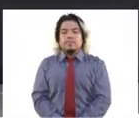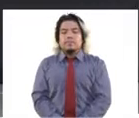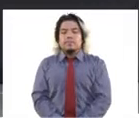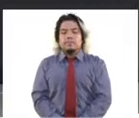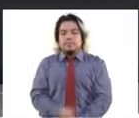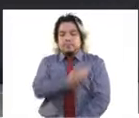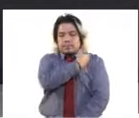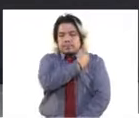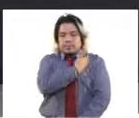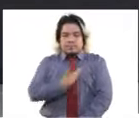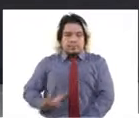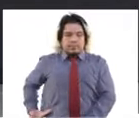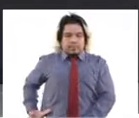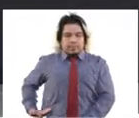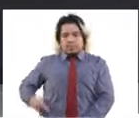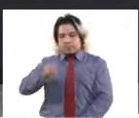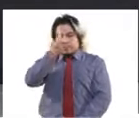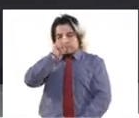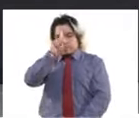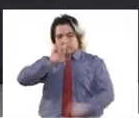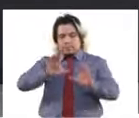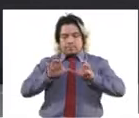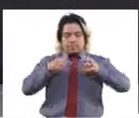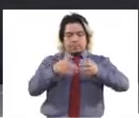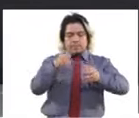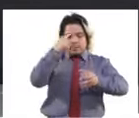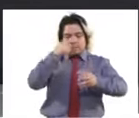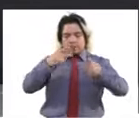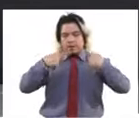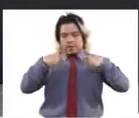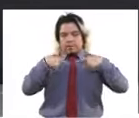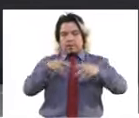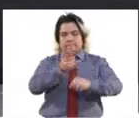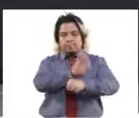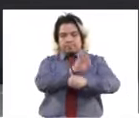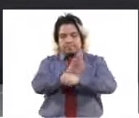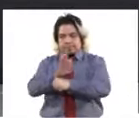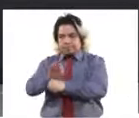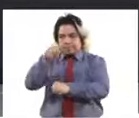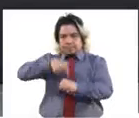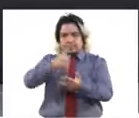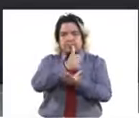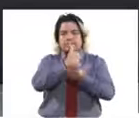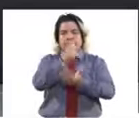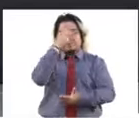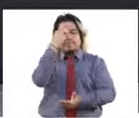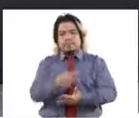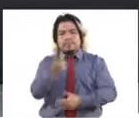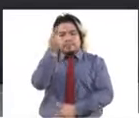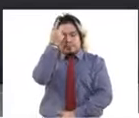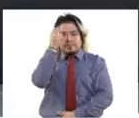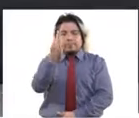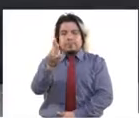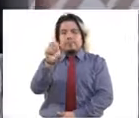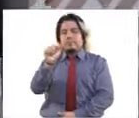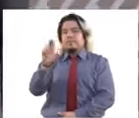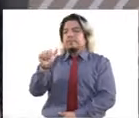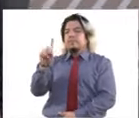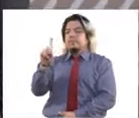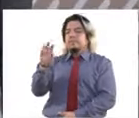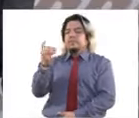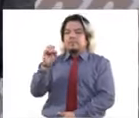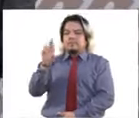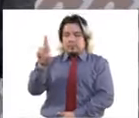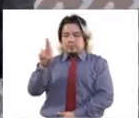El presidente del Consejo Ciudadano para la Seguridad y Justicia de la Ciudad de México, doctor Salvador